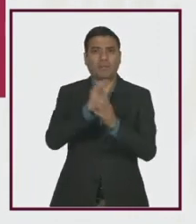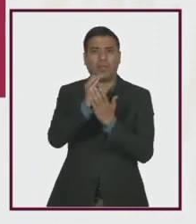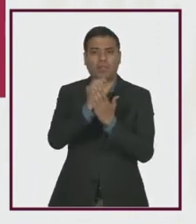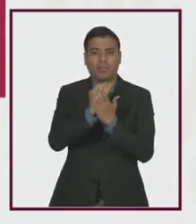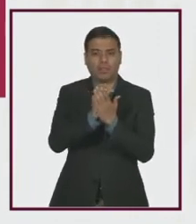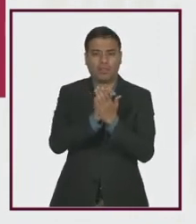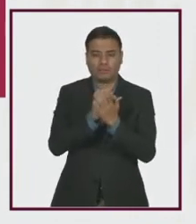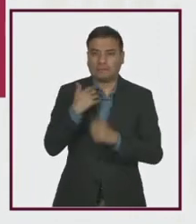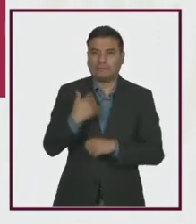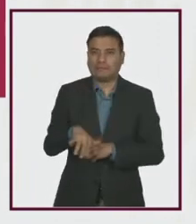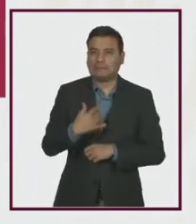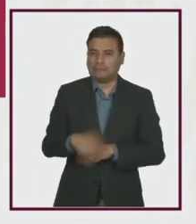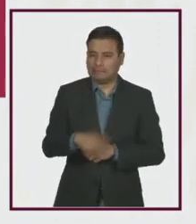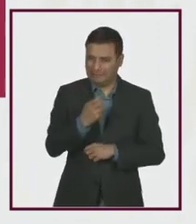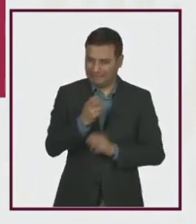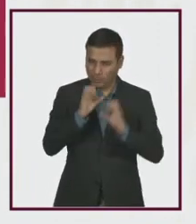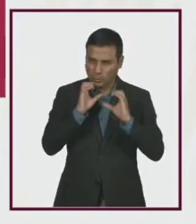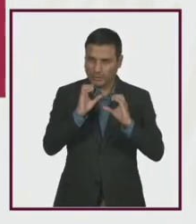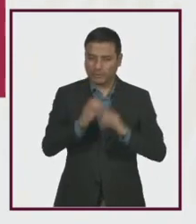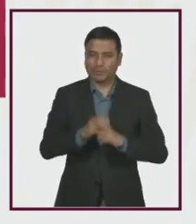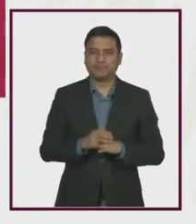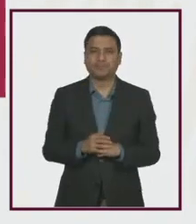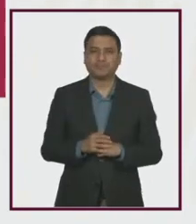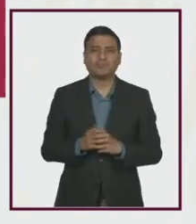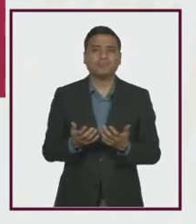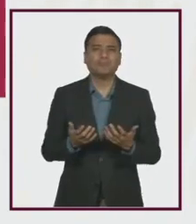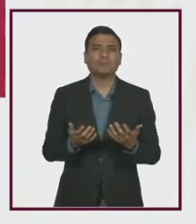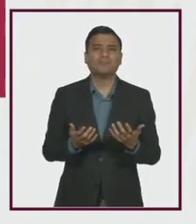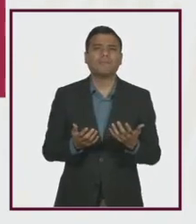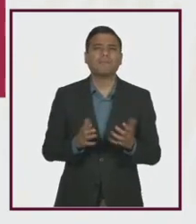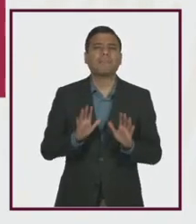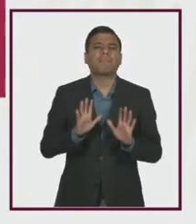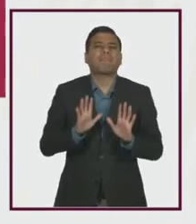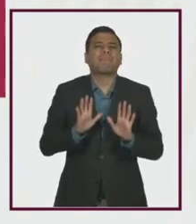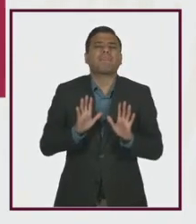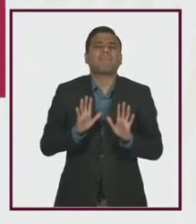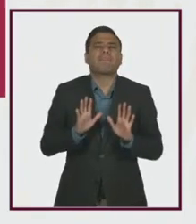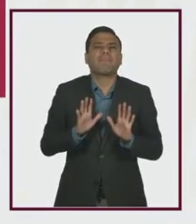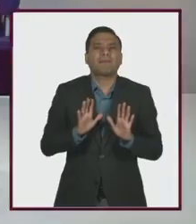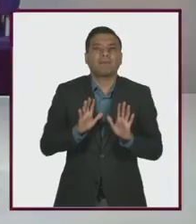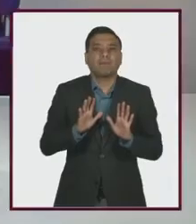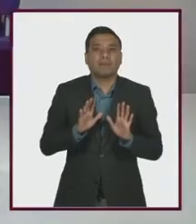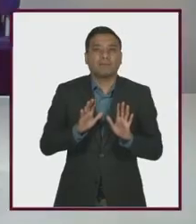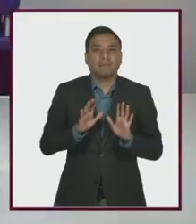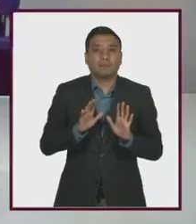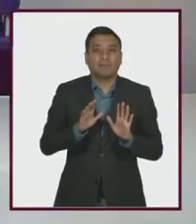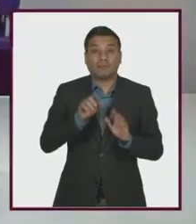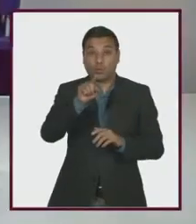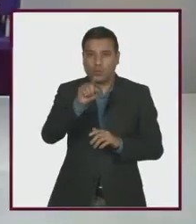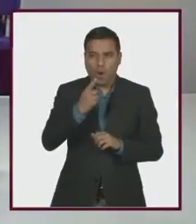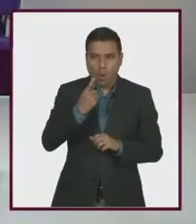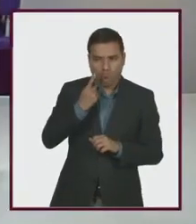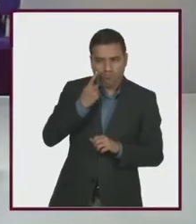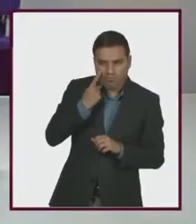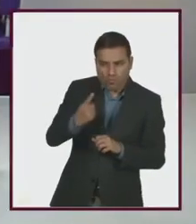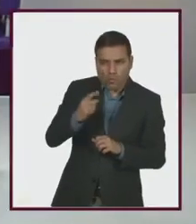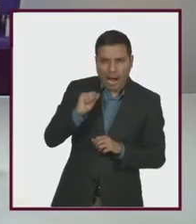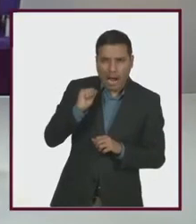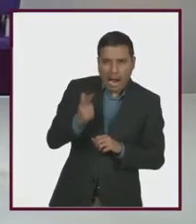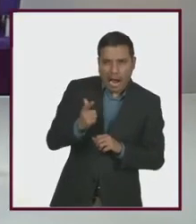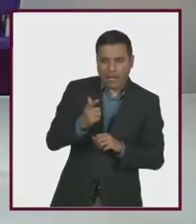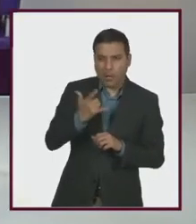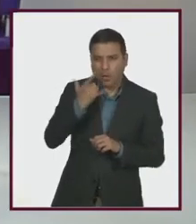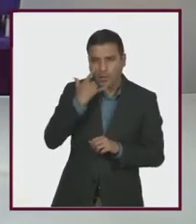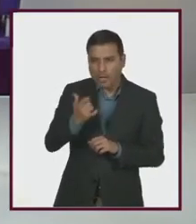no, estos datos de alarma no siempre van a ser de consumo, pero quieren decir que algo está pasando y hay que